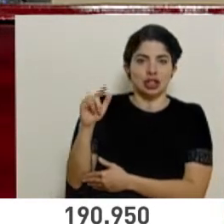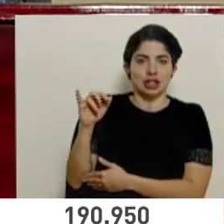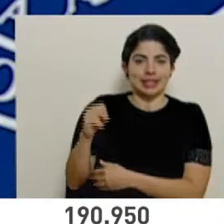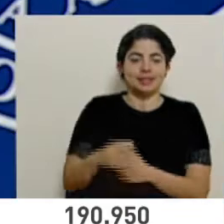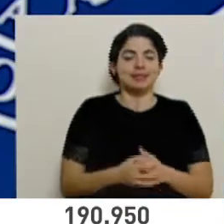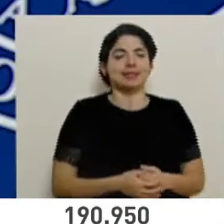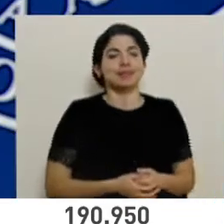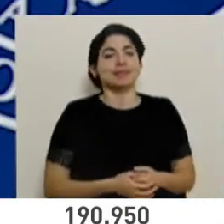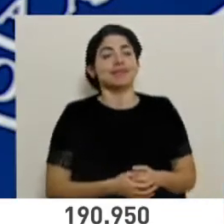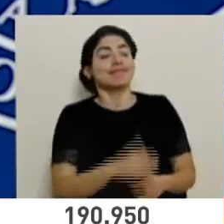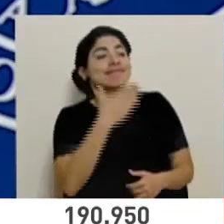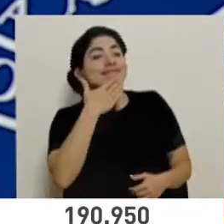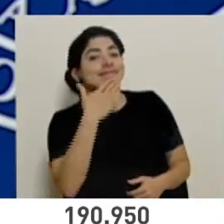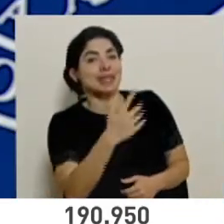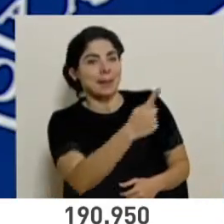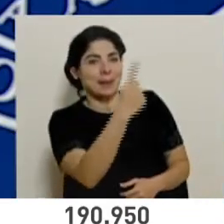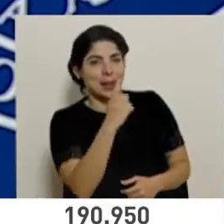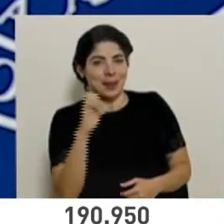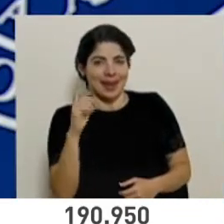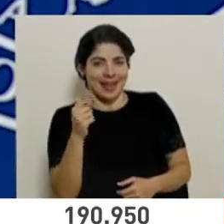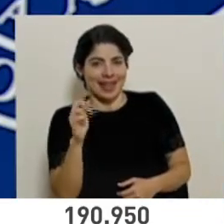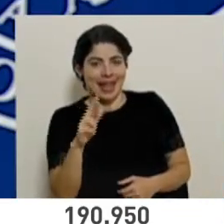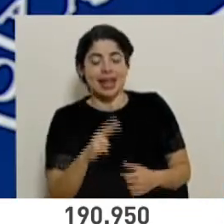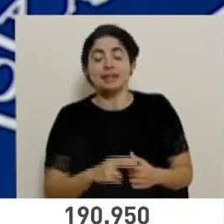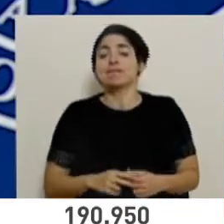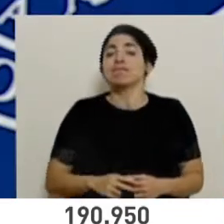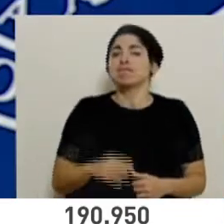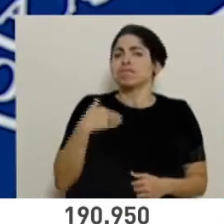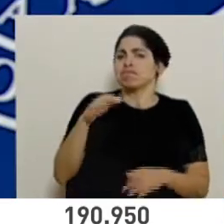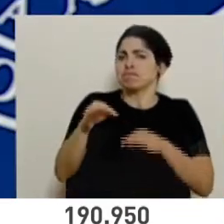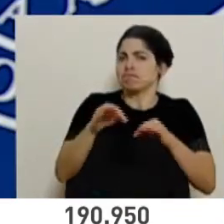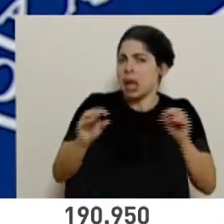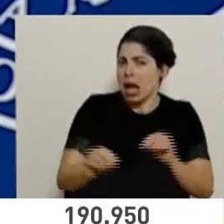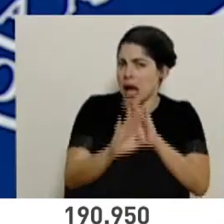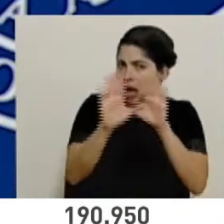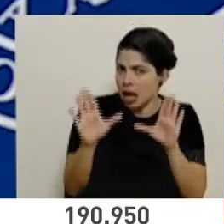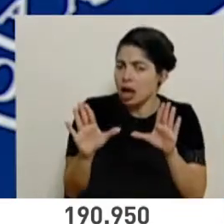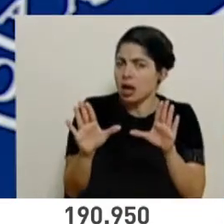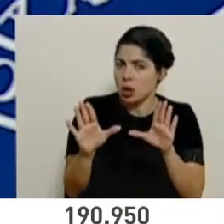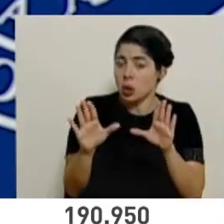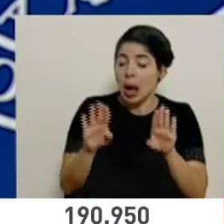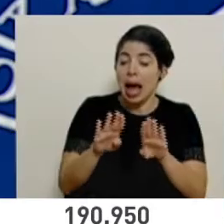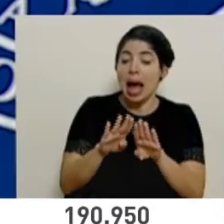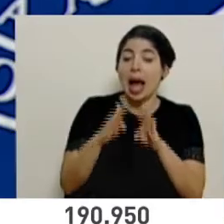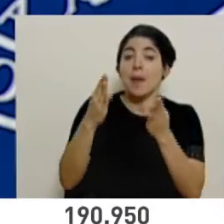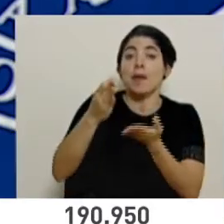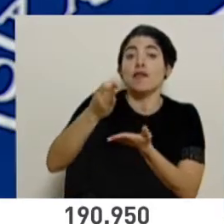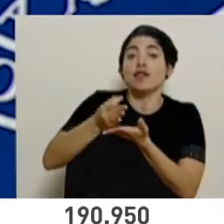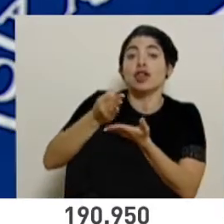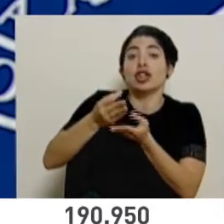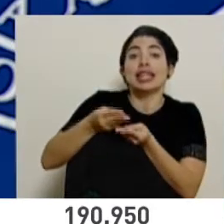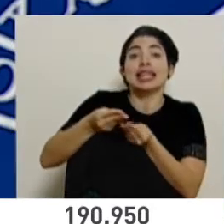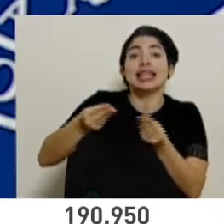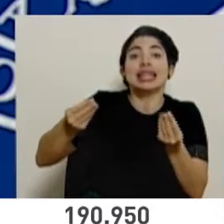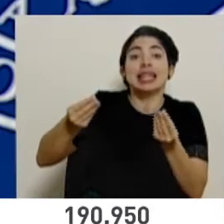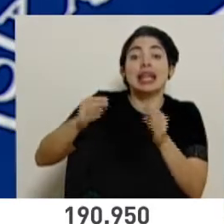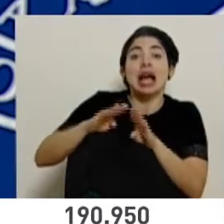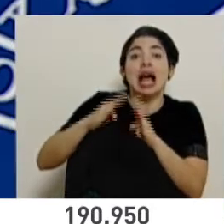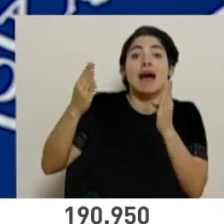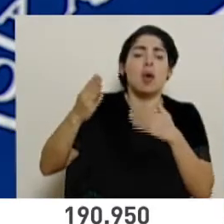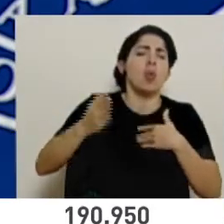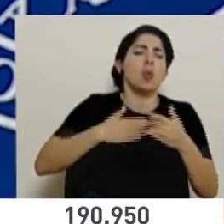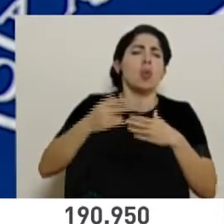Solís. Gracias por sus consultas. Y aclaro, la apertura de la frontera terrestre es para